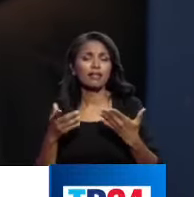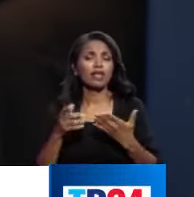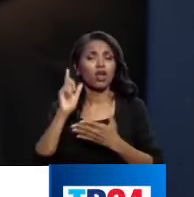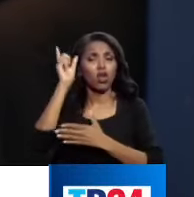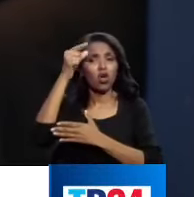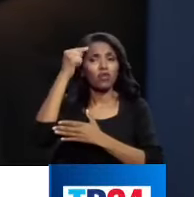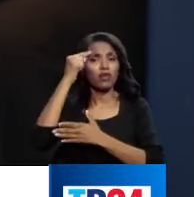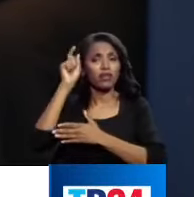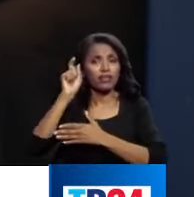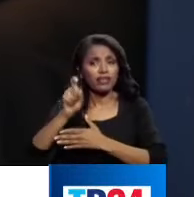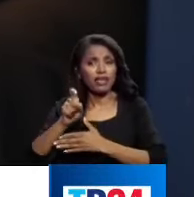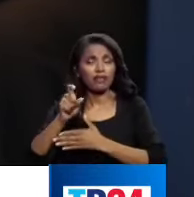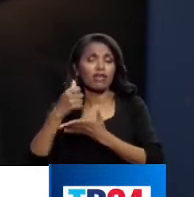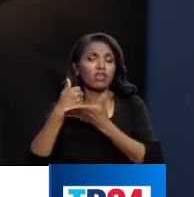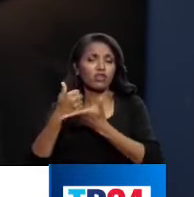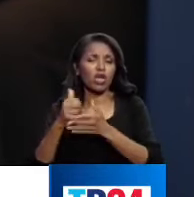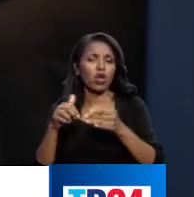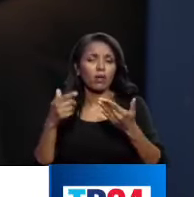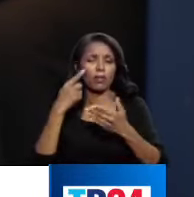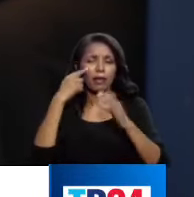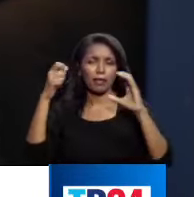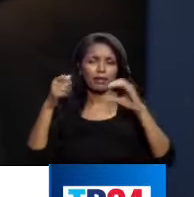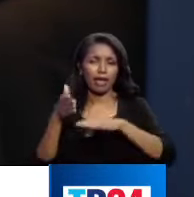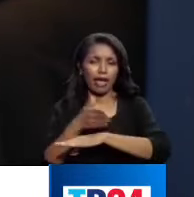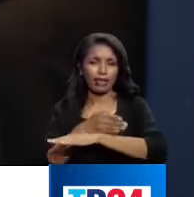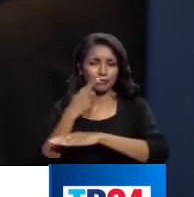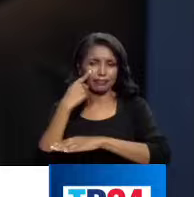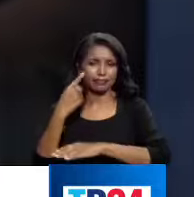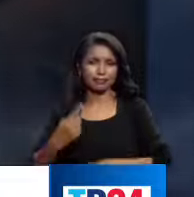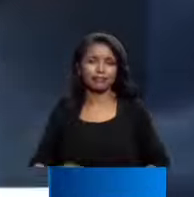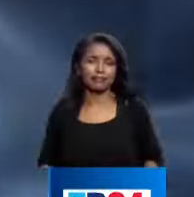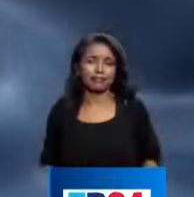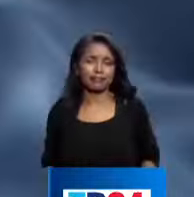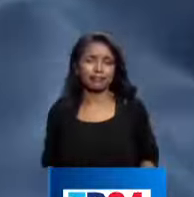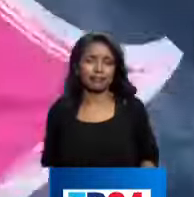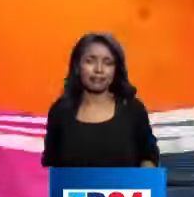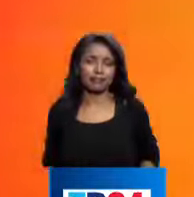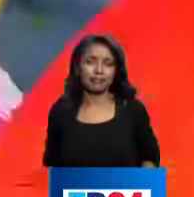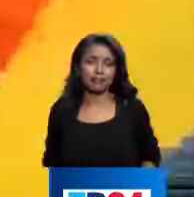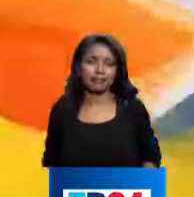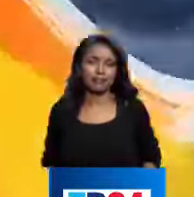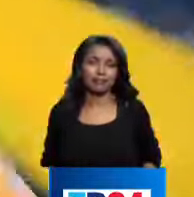obligación del Estado. Vamos a ver de inmediato un video con el eje temático.